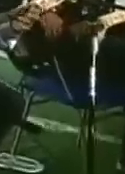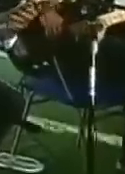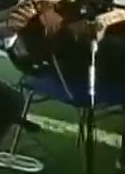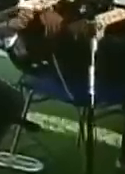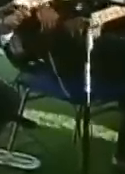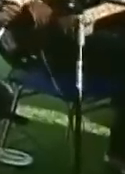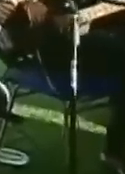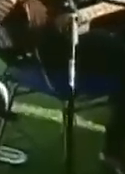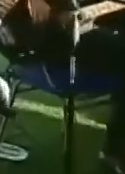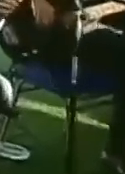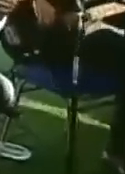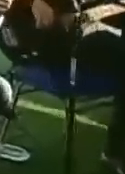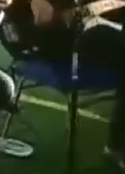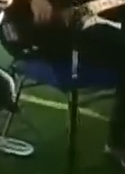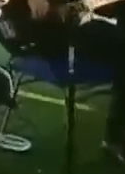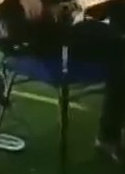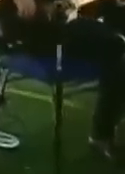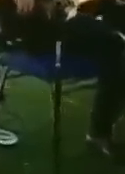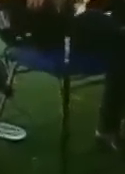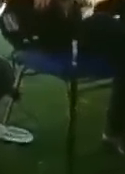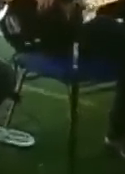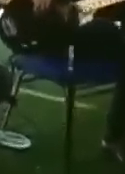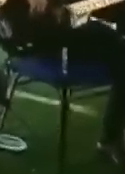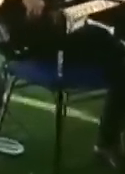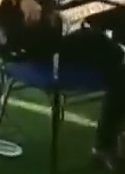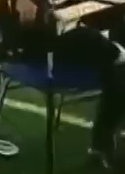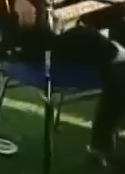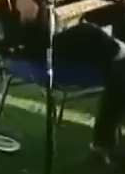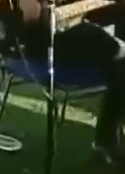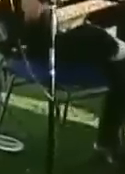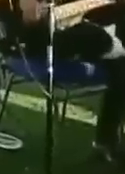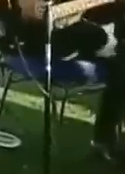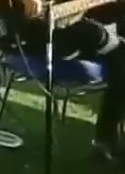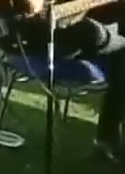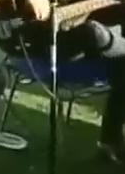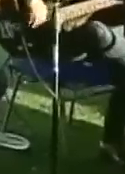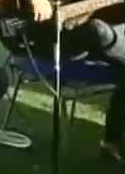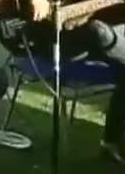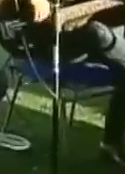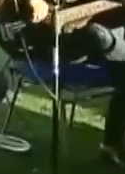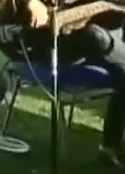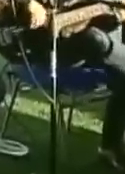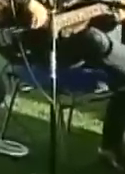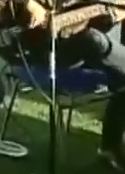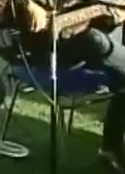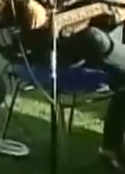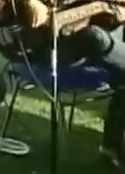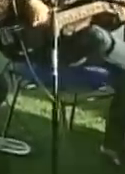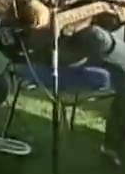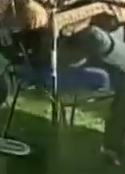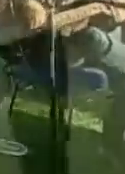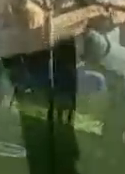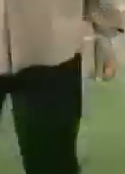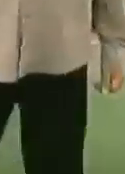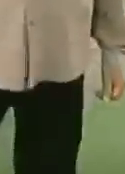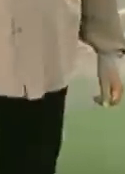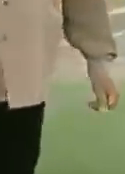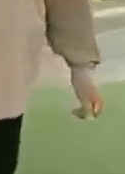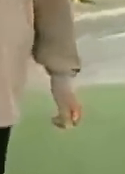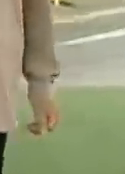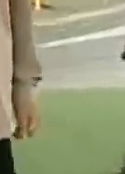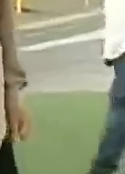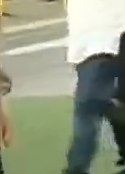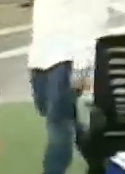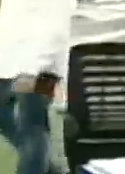y acordeón trancao. Mujer que me mire, corazón robado, si me buscan salgo, nadie me ha